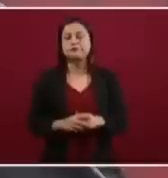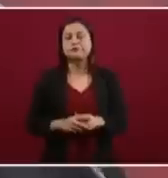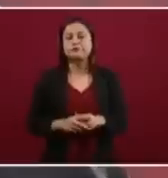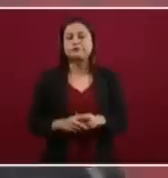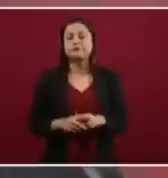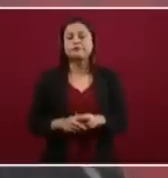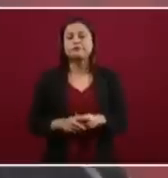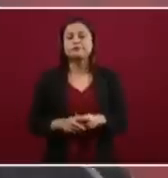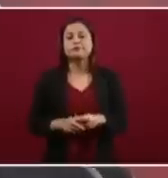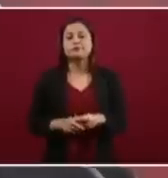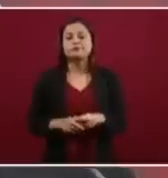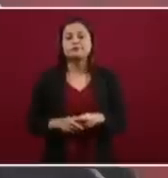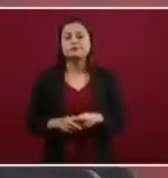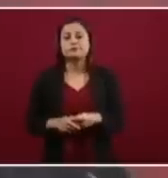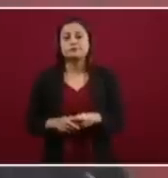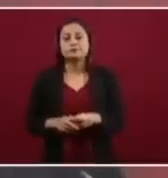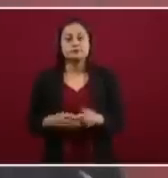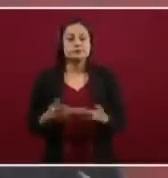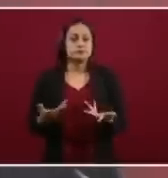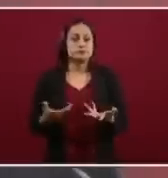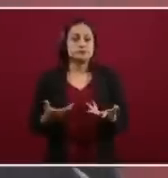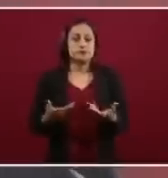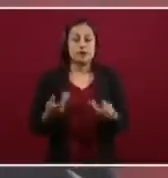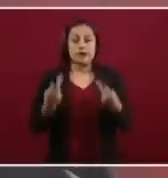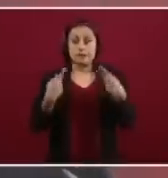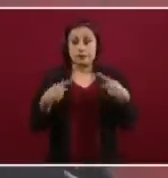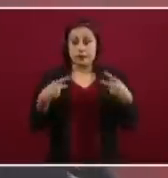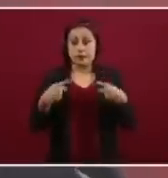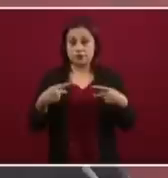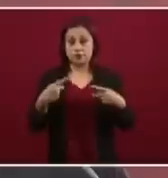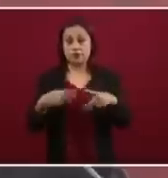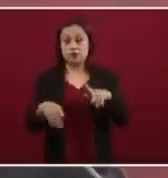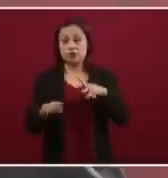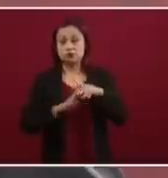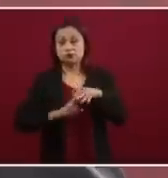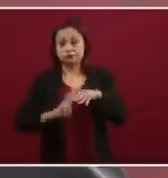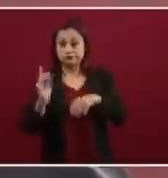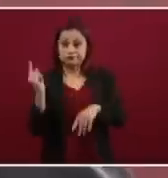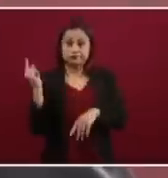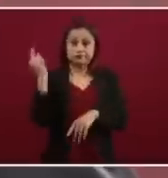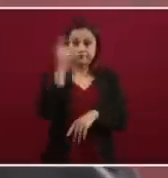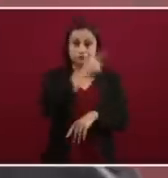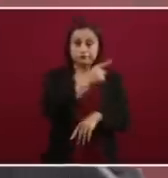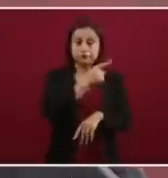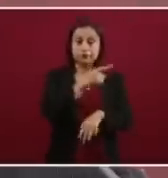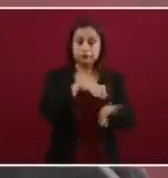de lo que envían nuestros paisanos a sus familiares.